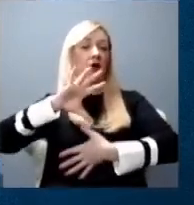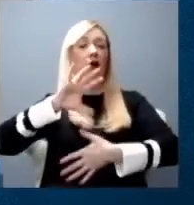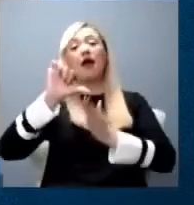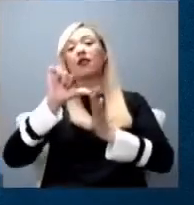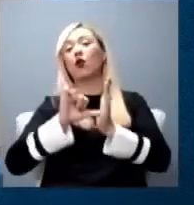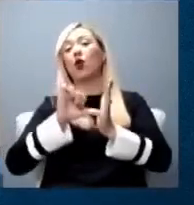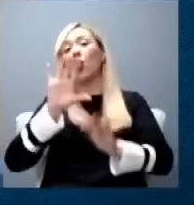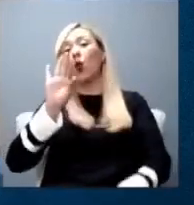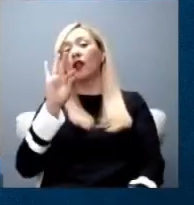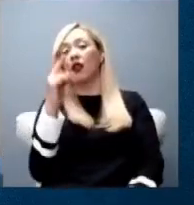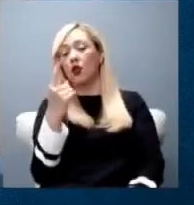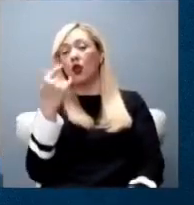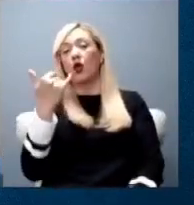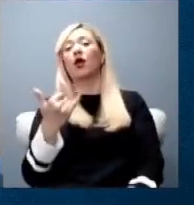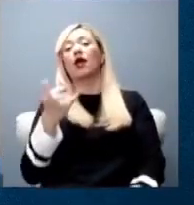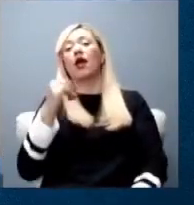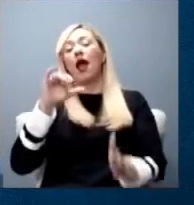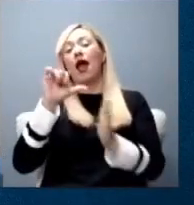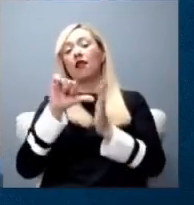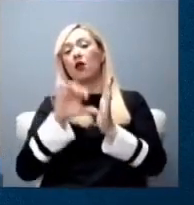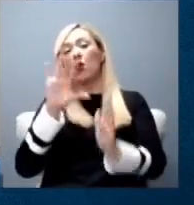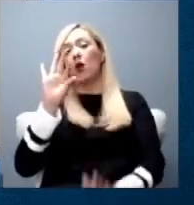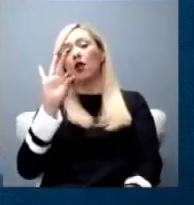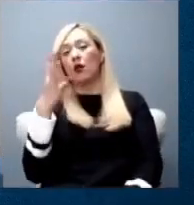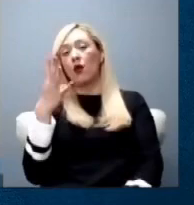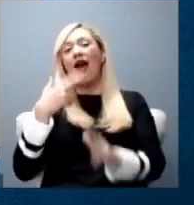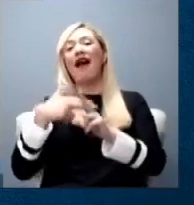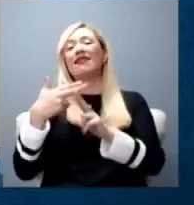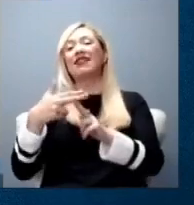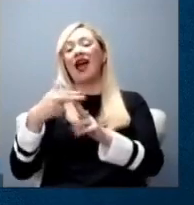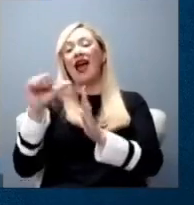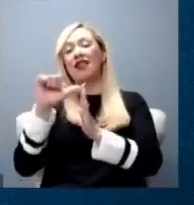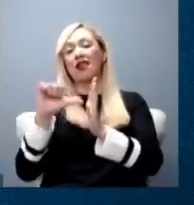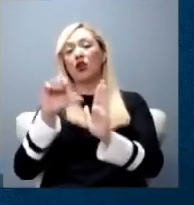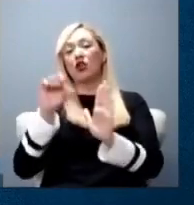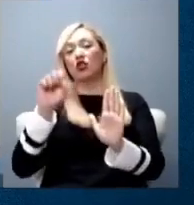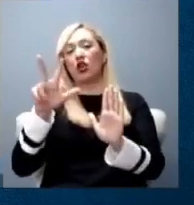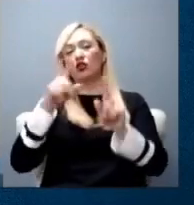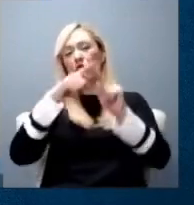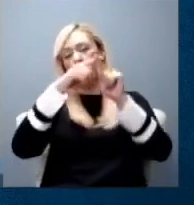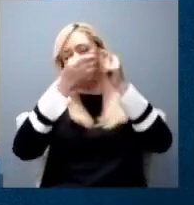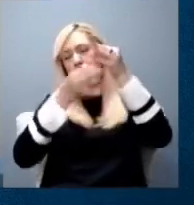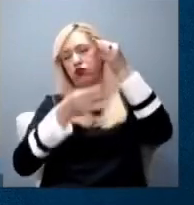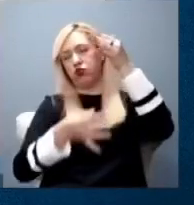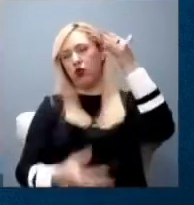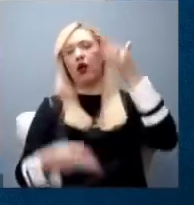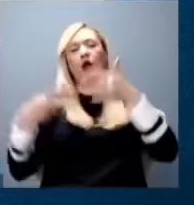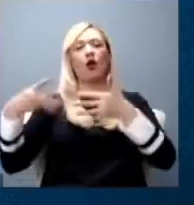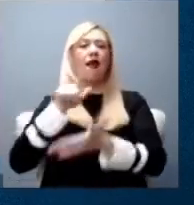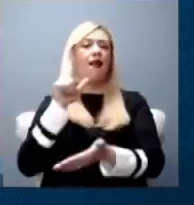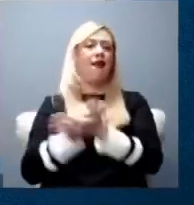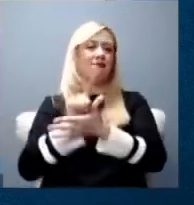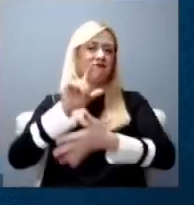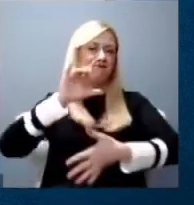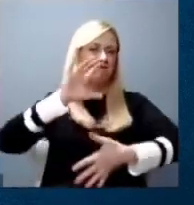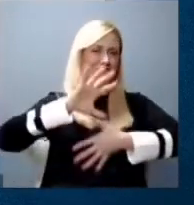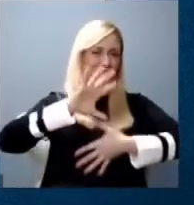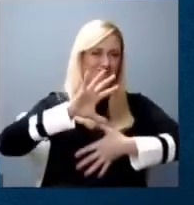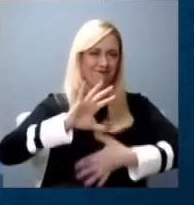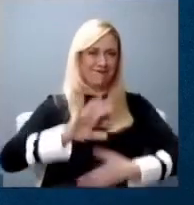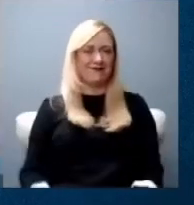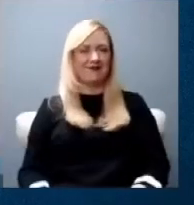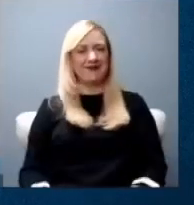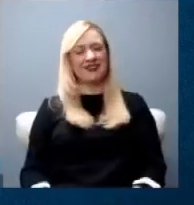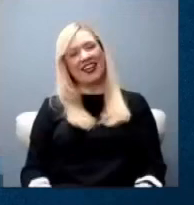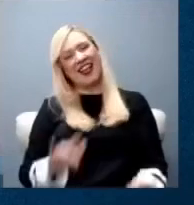sobre todo a partir del artículo 44 hasta el 68, ¿no? de la Convención Americana. Pues muchas gracias. Con esto nos